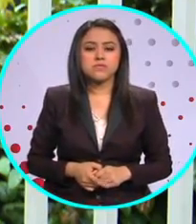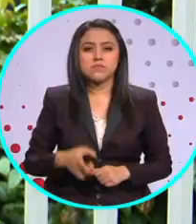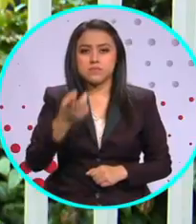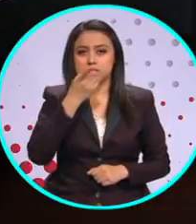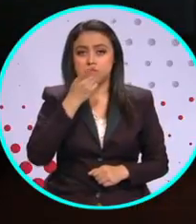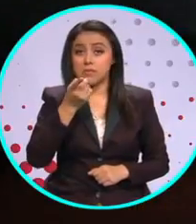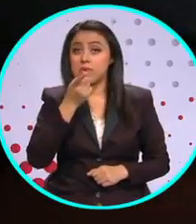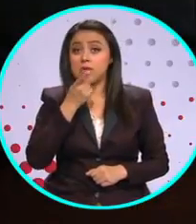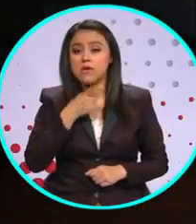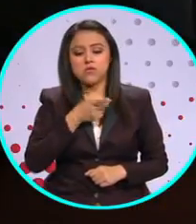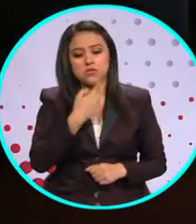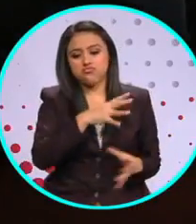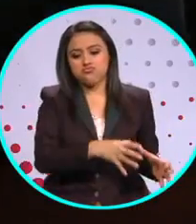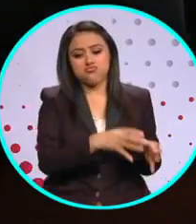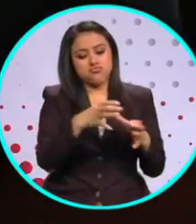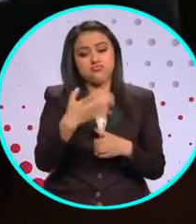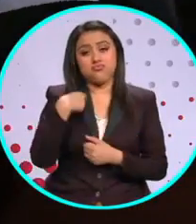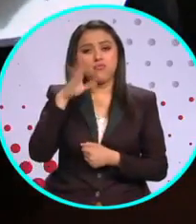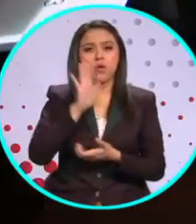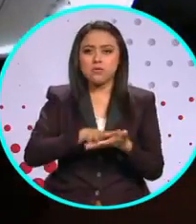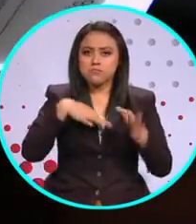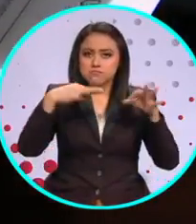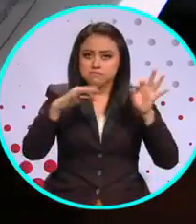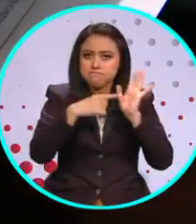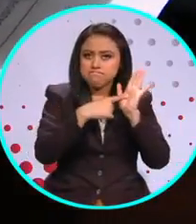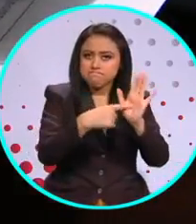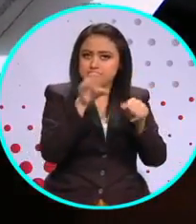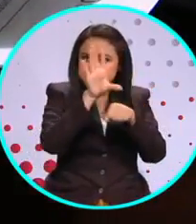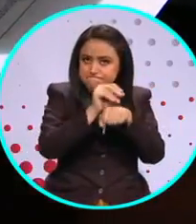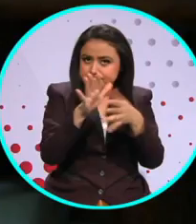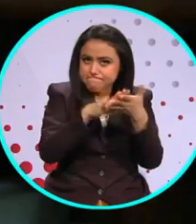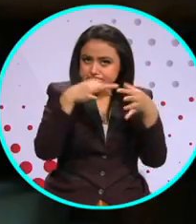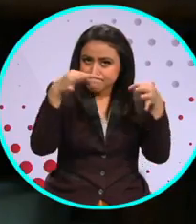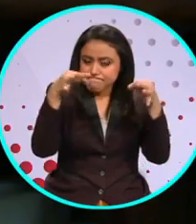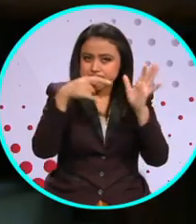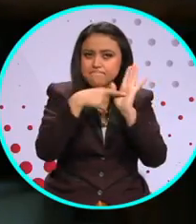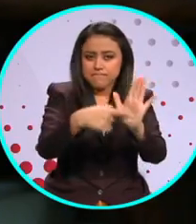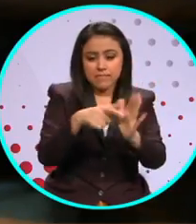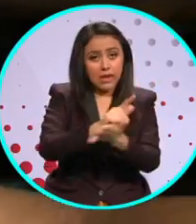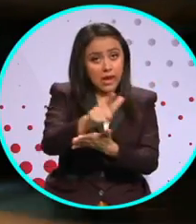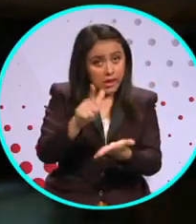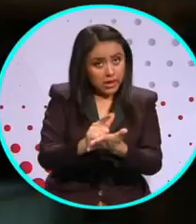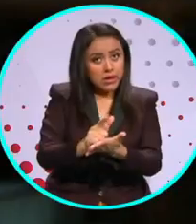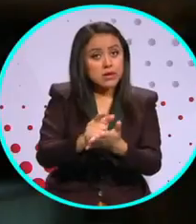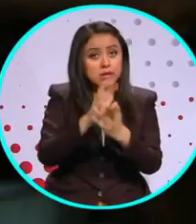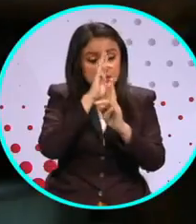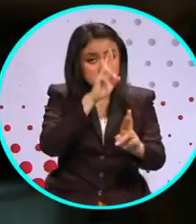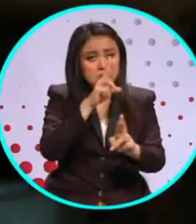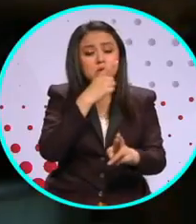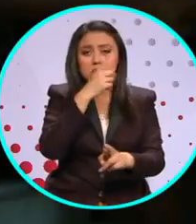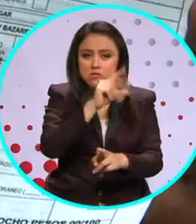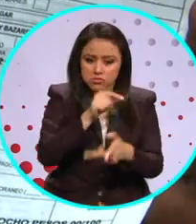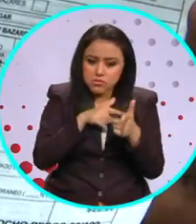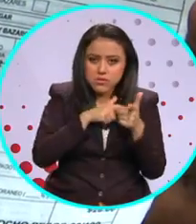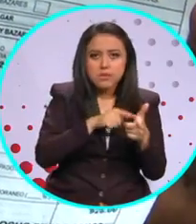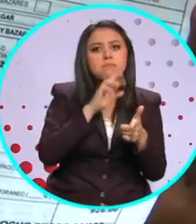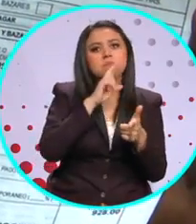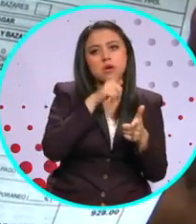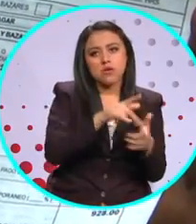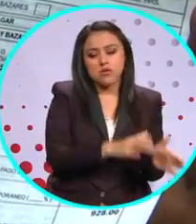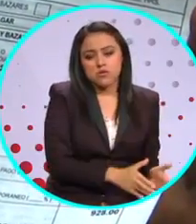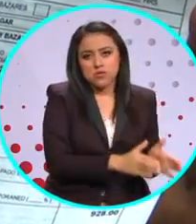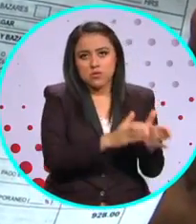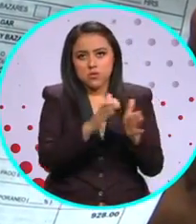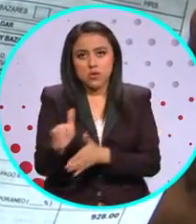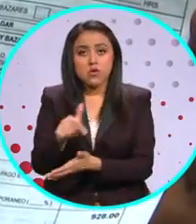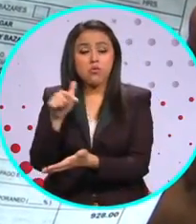veníamos salvando. Asegura que cuentan con los permisos establecidos por la ley, por lo que decidieron no perder su negocio e instalarse en la